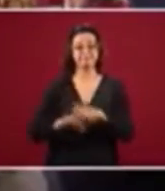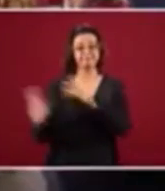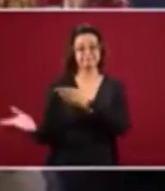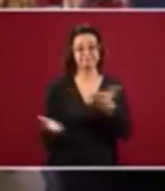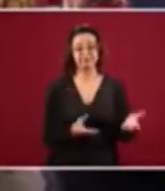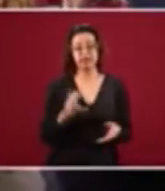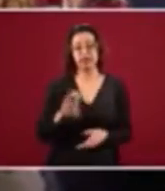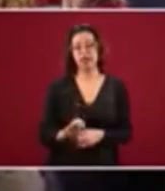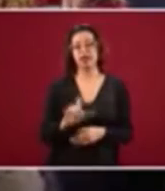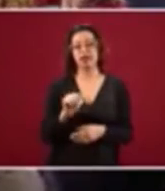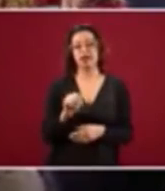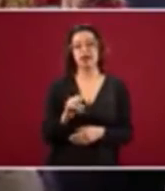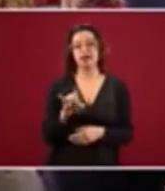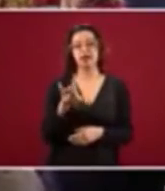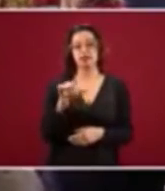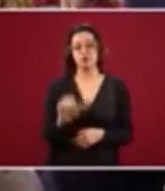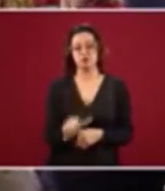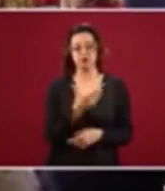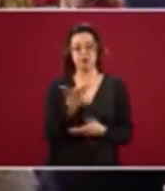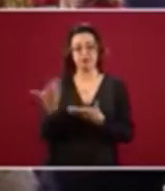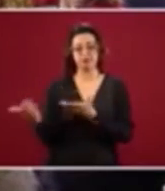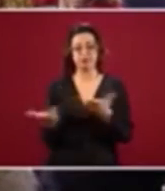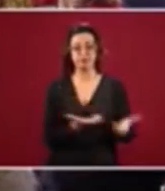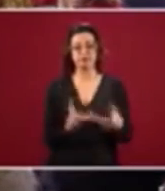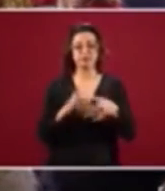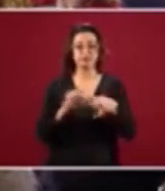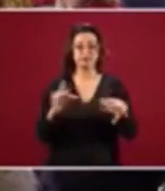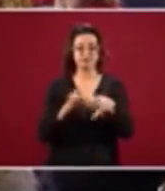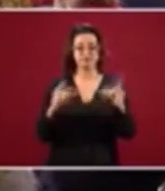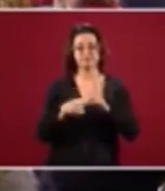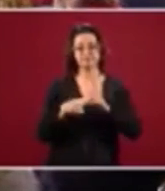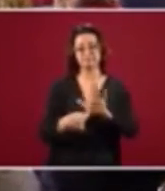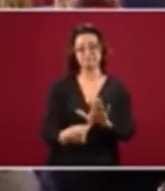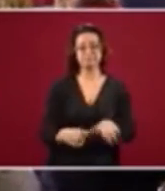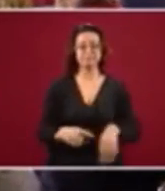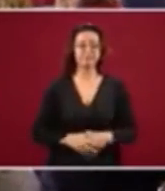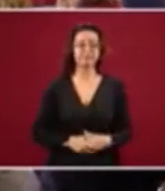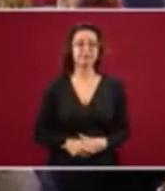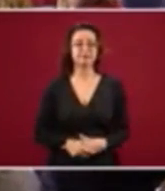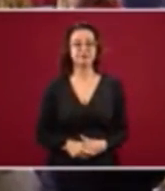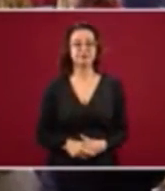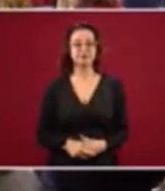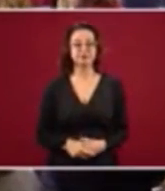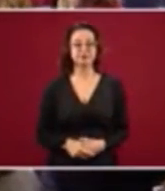va a hacer esta exposición.